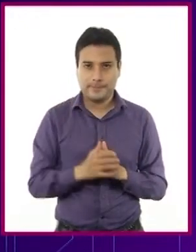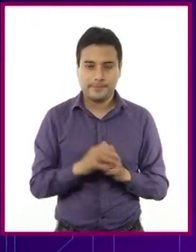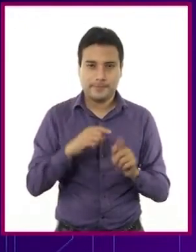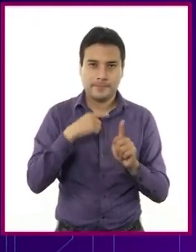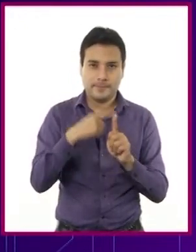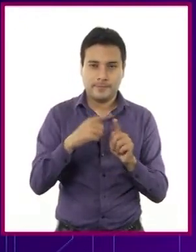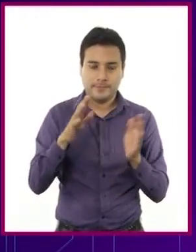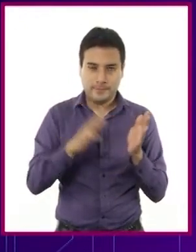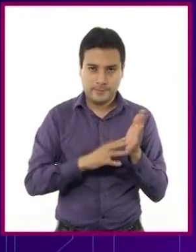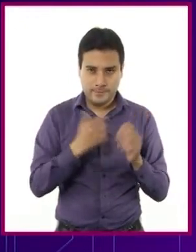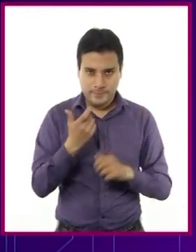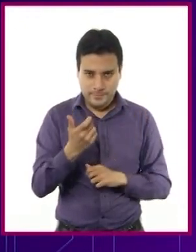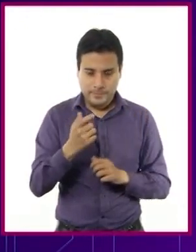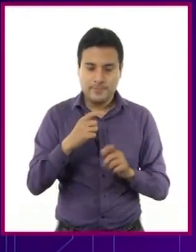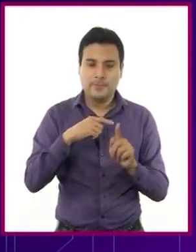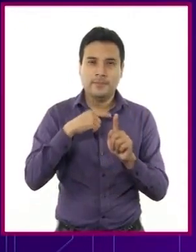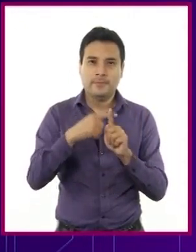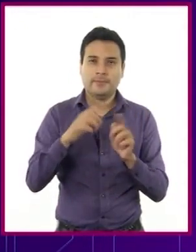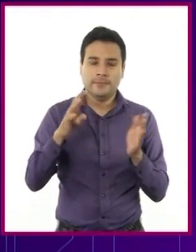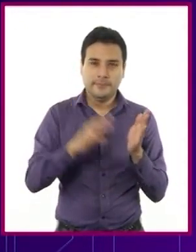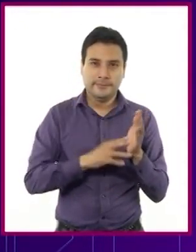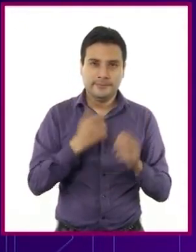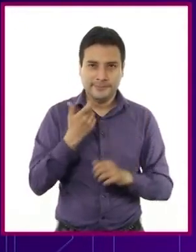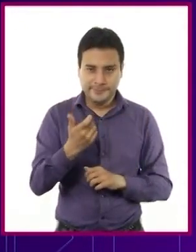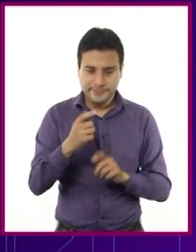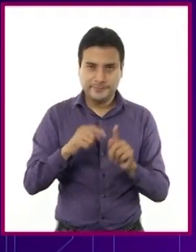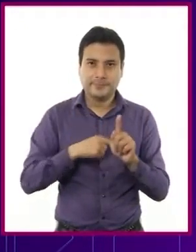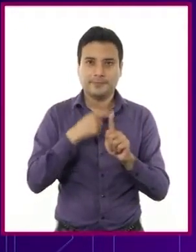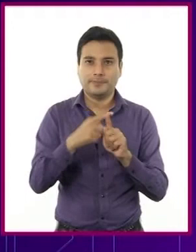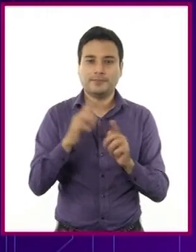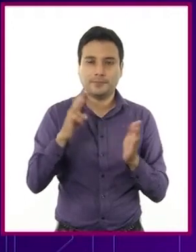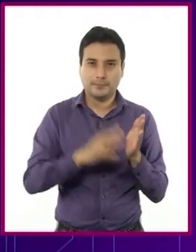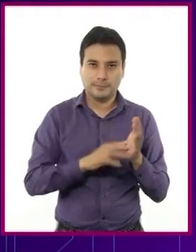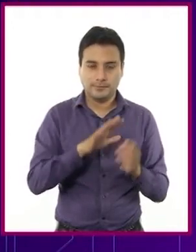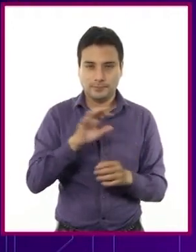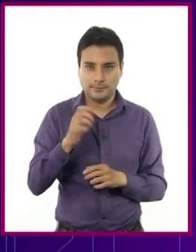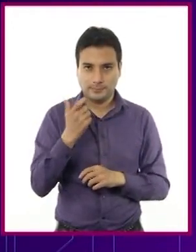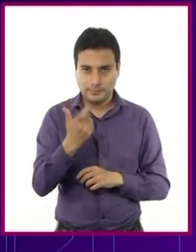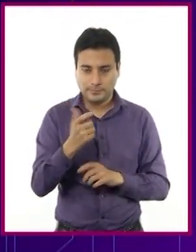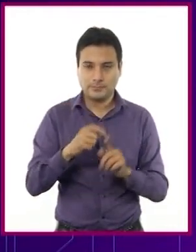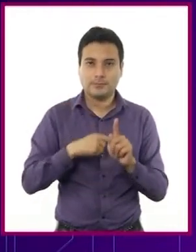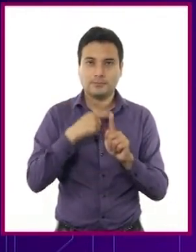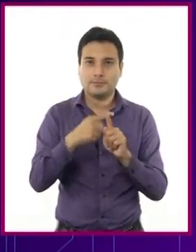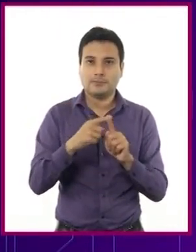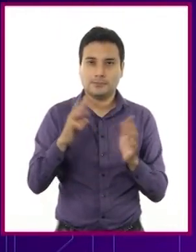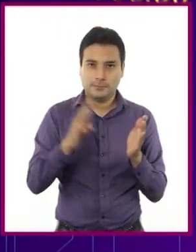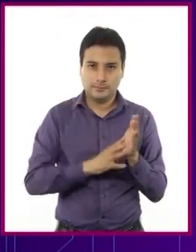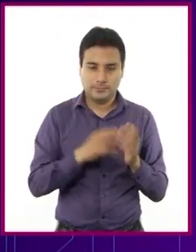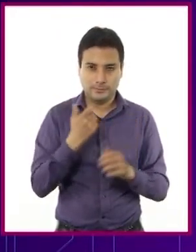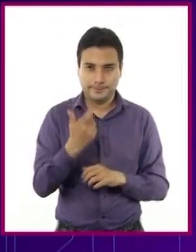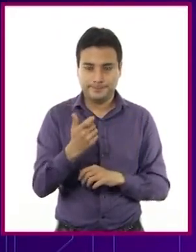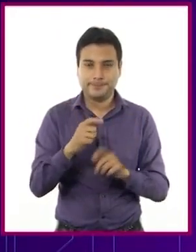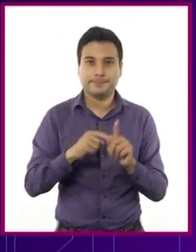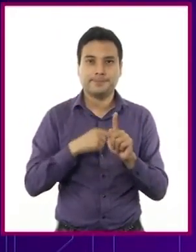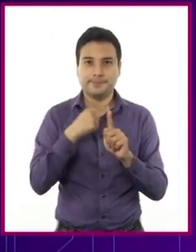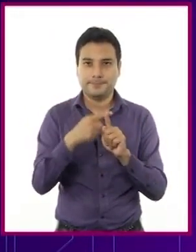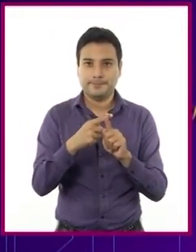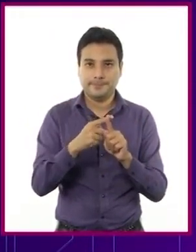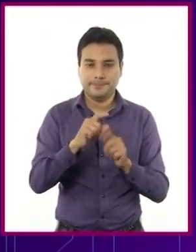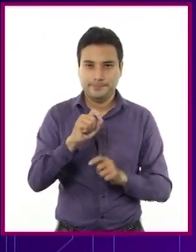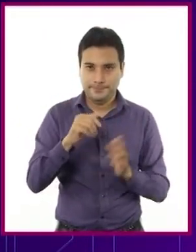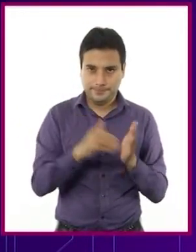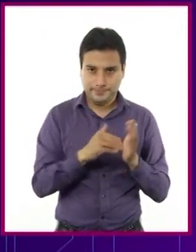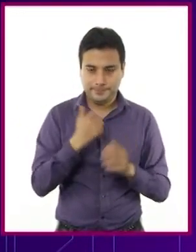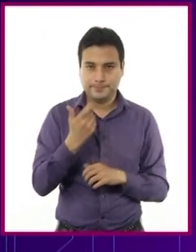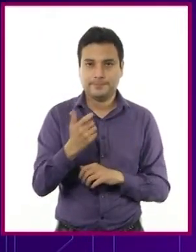más 5.000 pesos más 4.000 pesos más 4.500 pesos más 4.000 pesos más